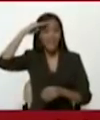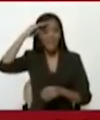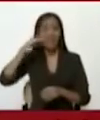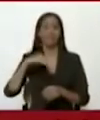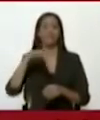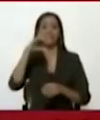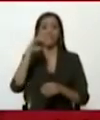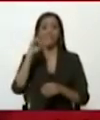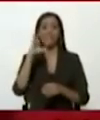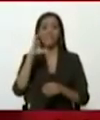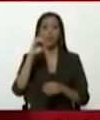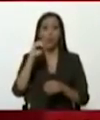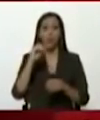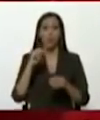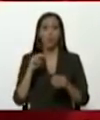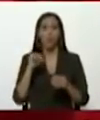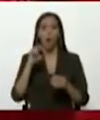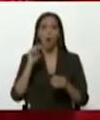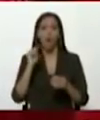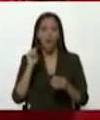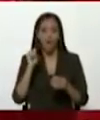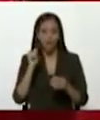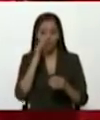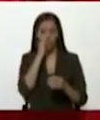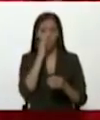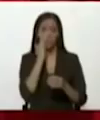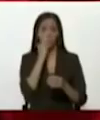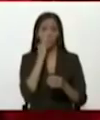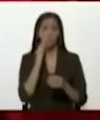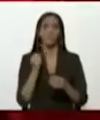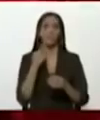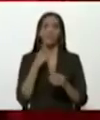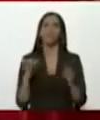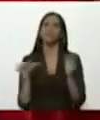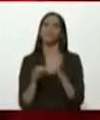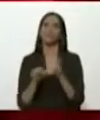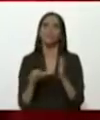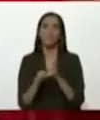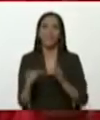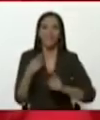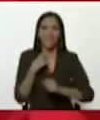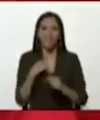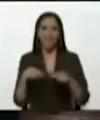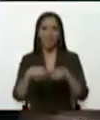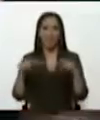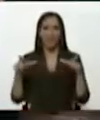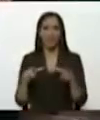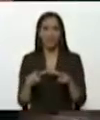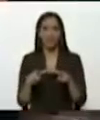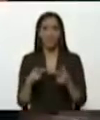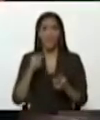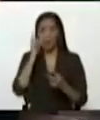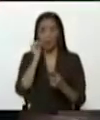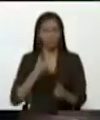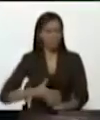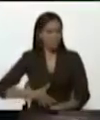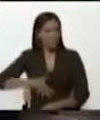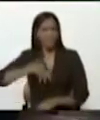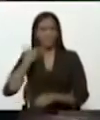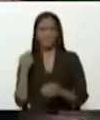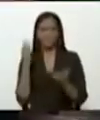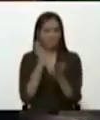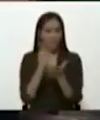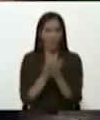Está preso. ¿Dónde estaba ubicado Cisco Mora? Pero diga la ubicación estuvo estratégica en Hidrocentro, ¿dónde estaba? Pero el tipo se arrechaba cada vez